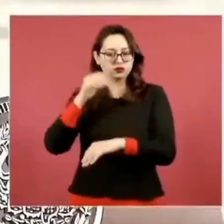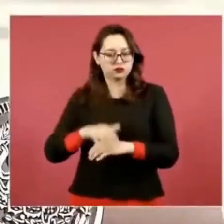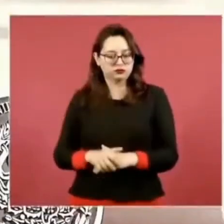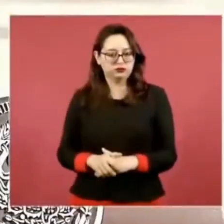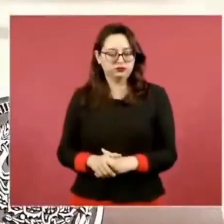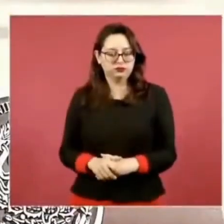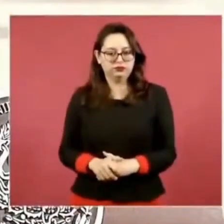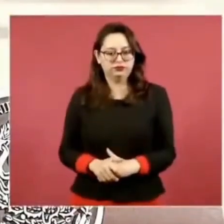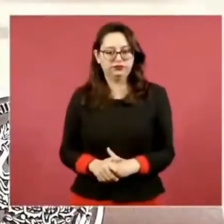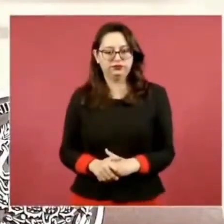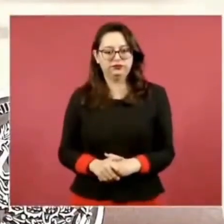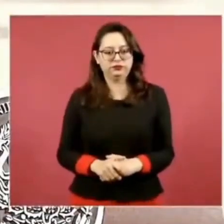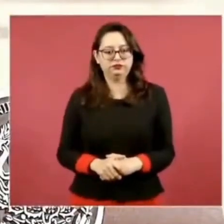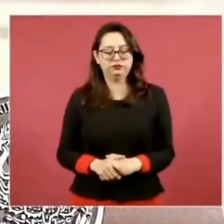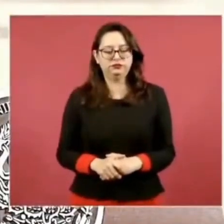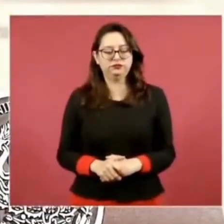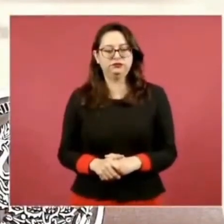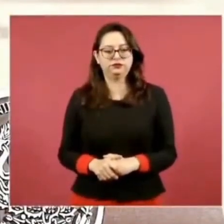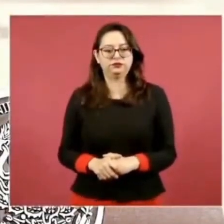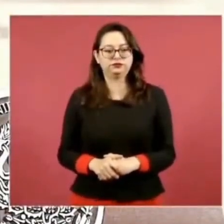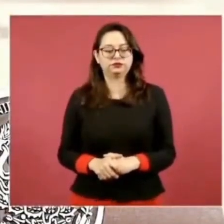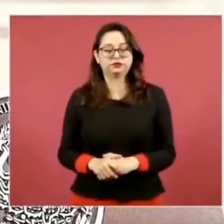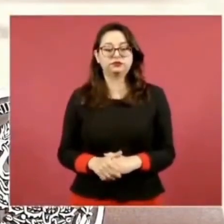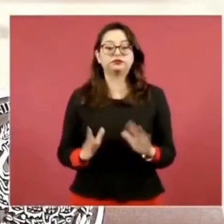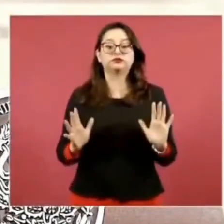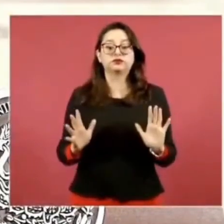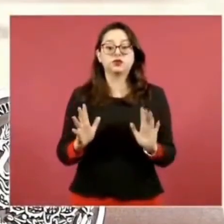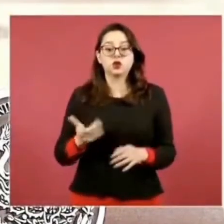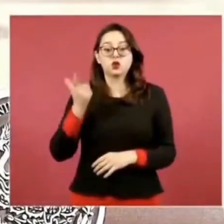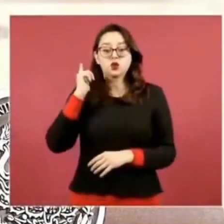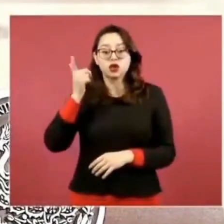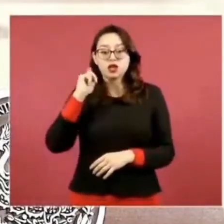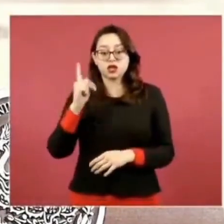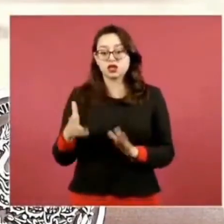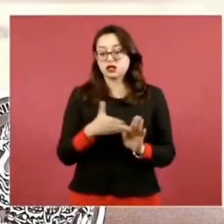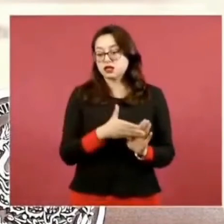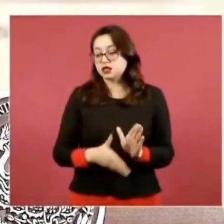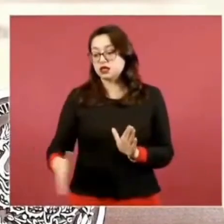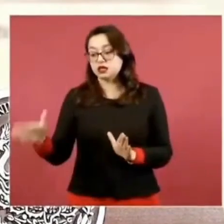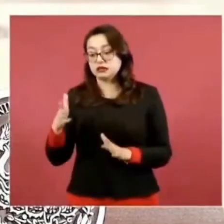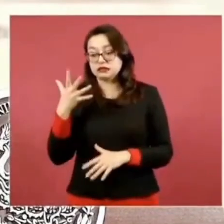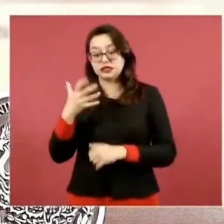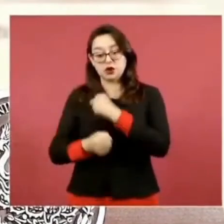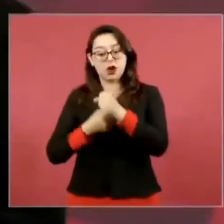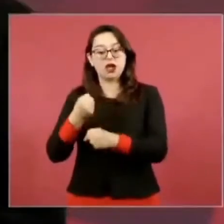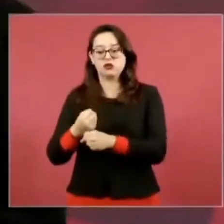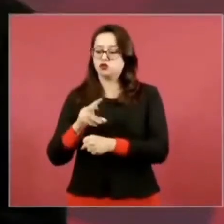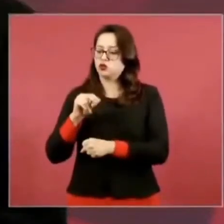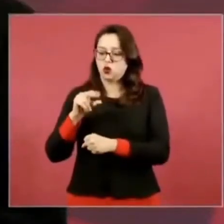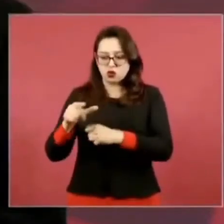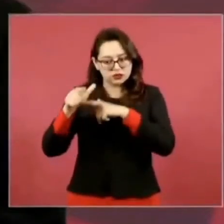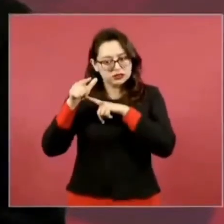de infraestructura. Ojalá y esta nueva etapa continúe